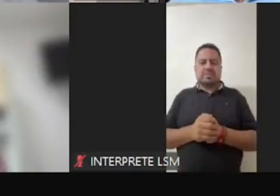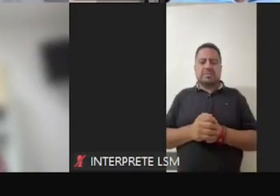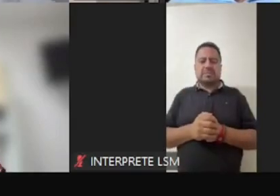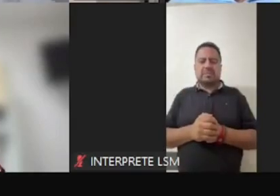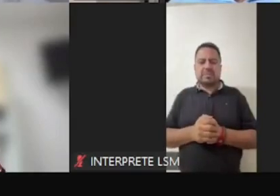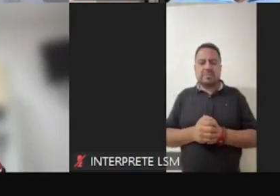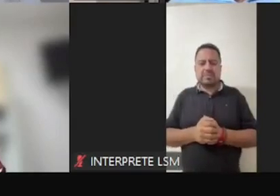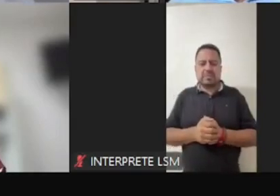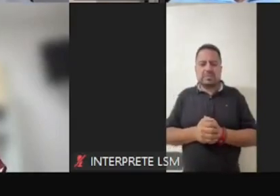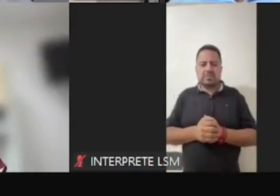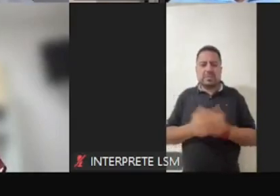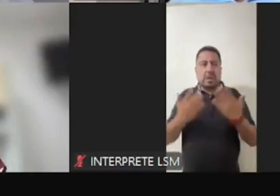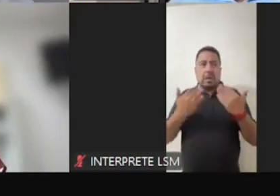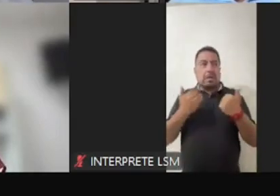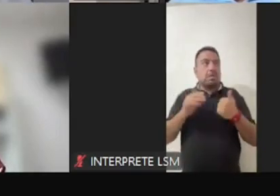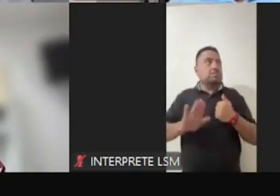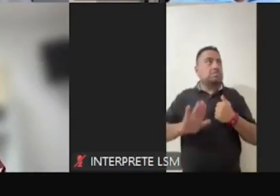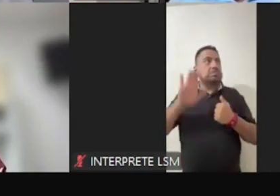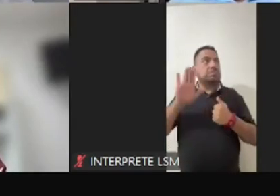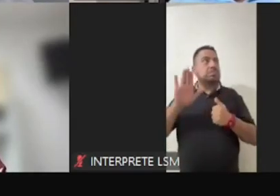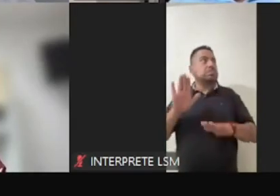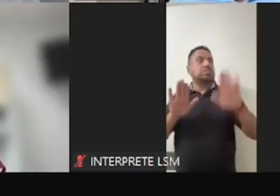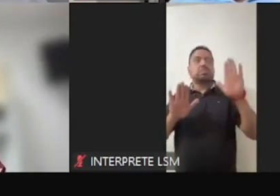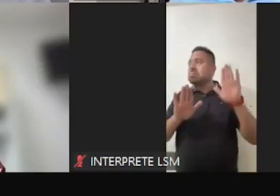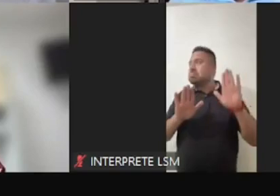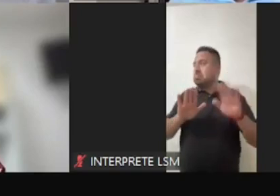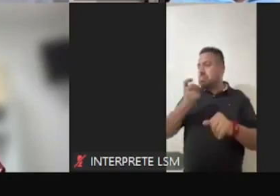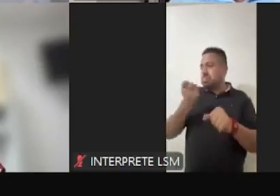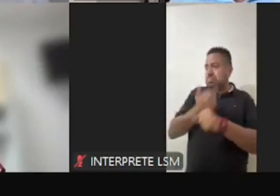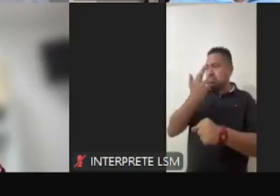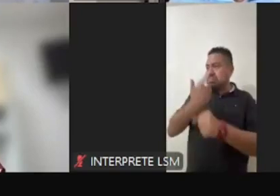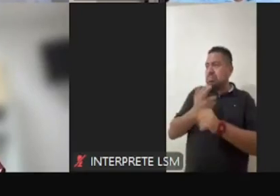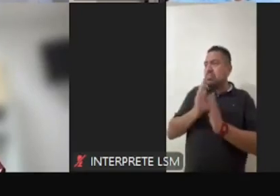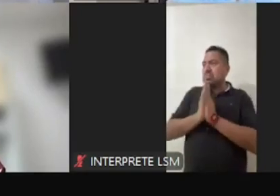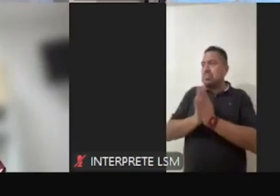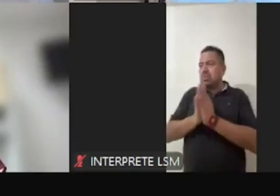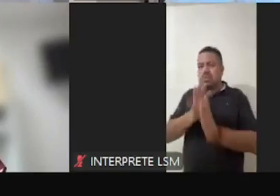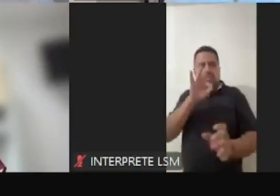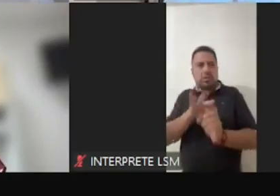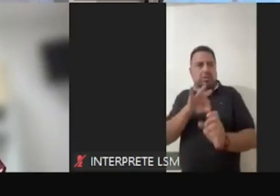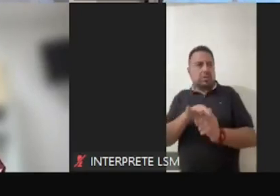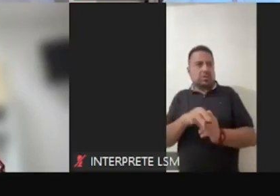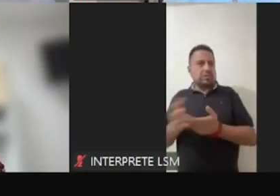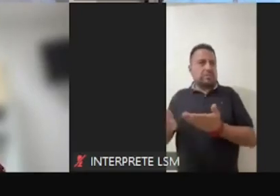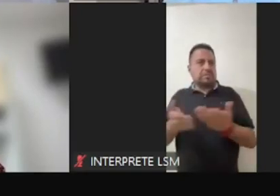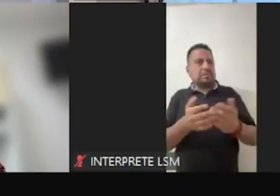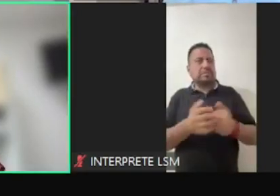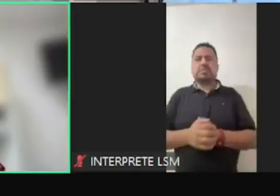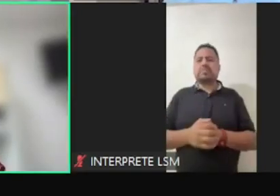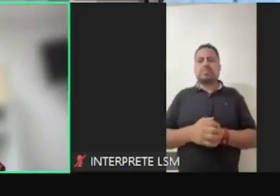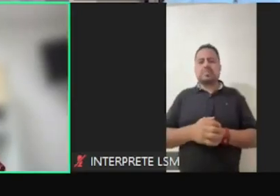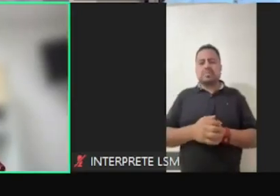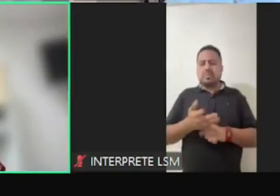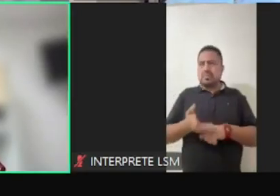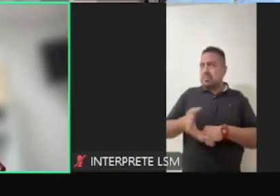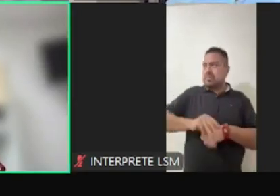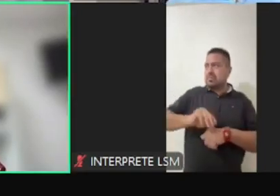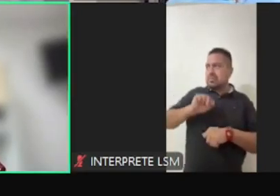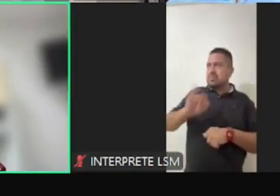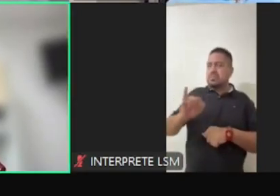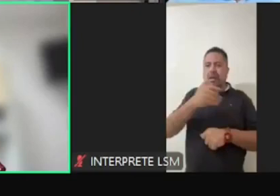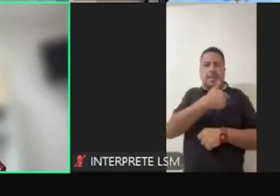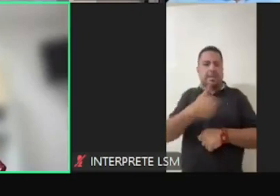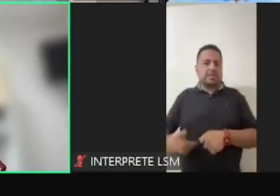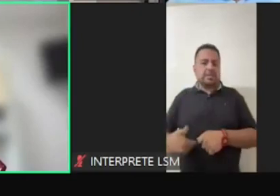cuenta No habiendo comentarios al respecto secretaria general tome la votación por favor con su autorización magistrada